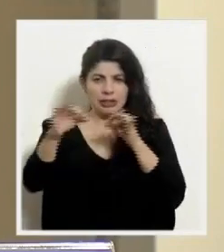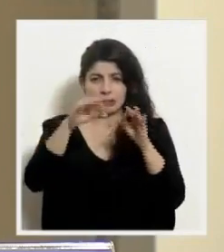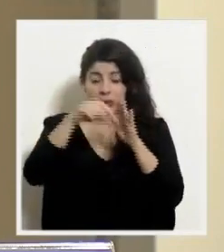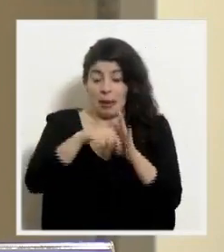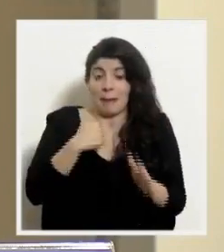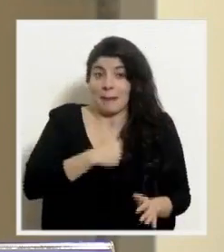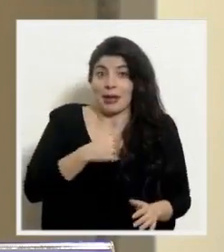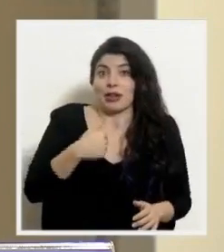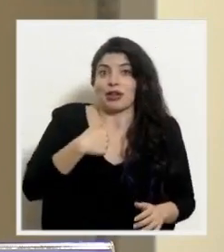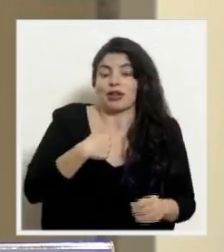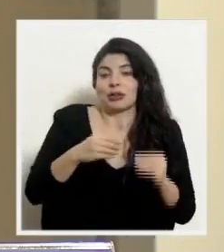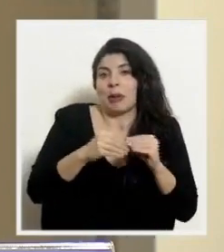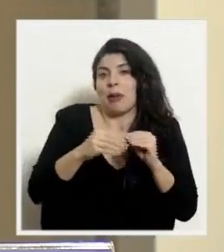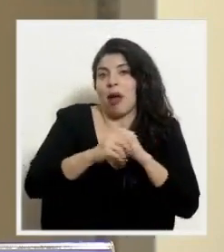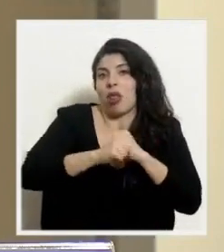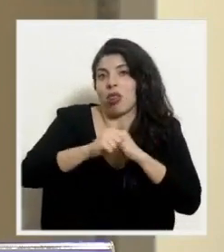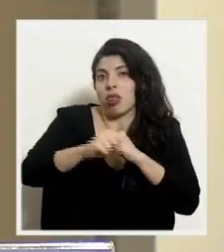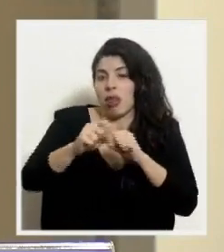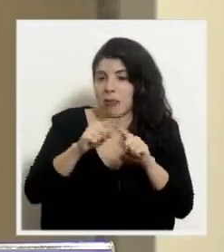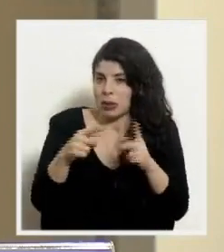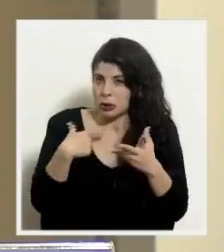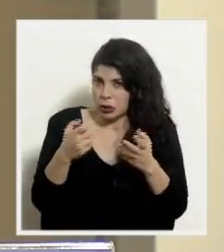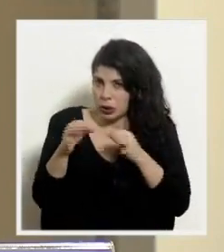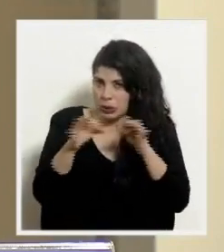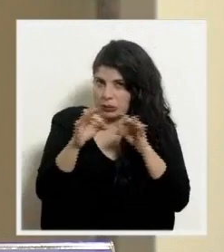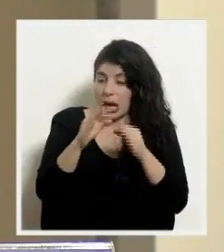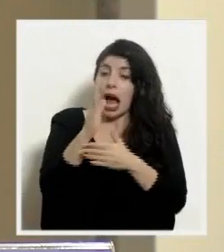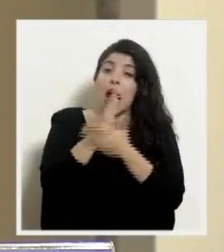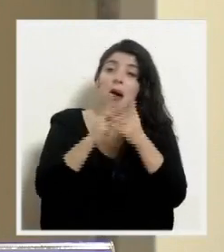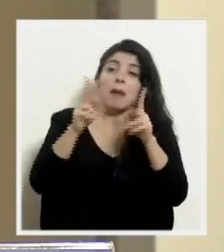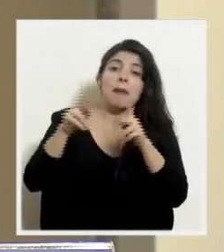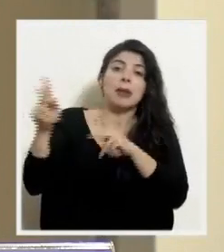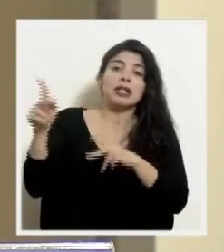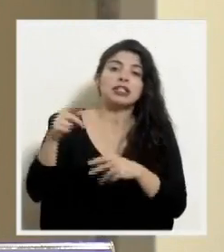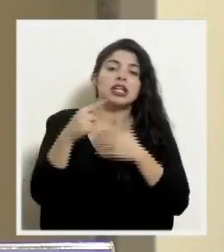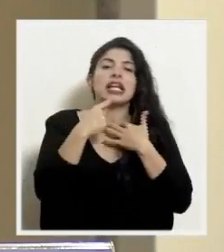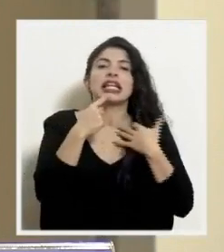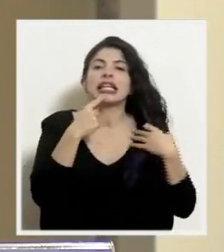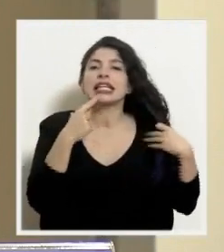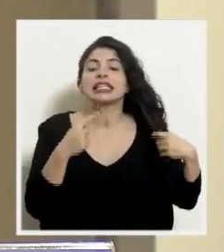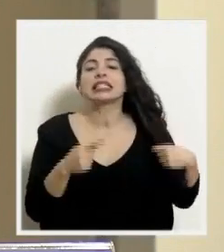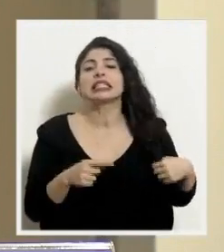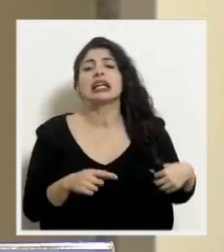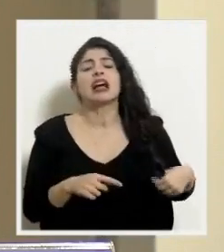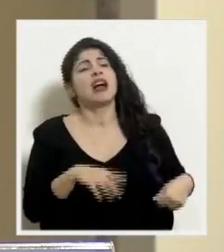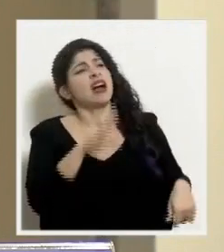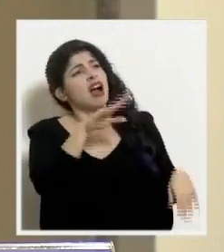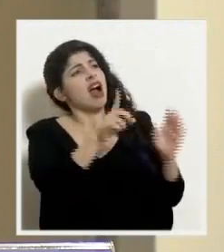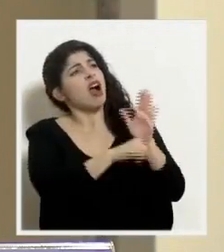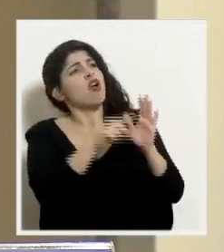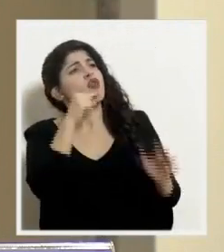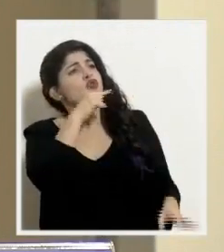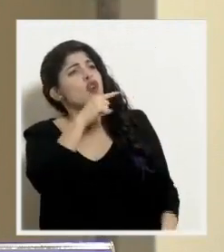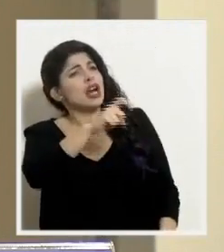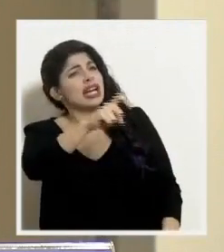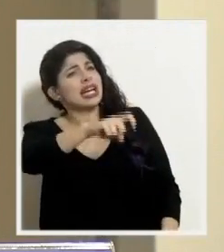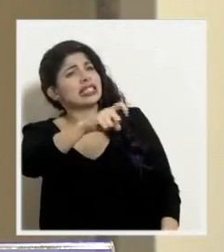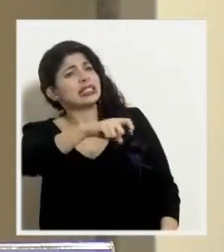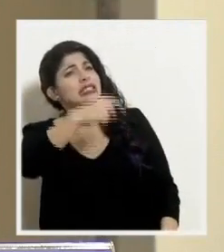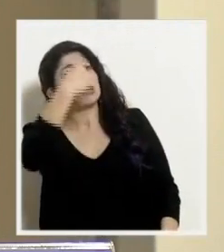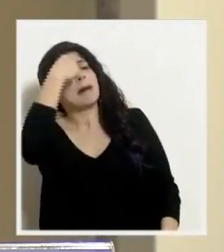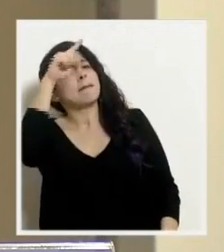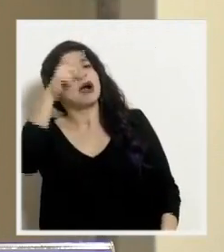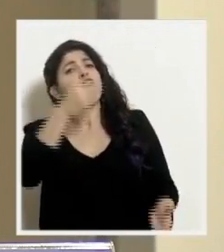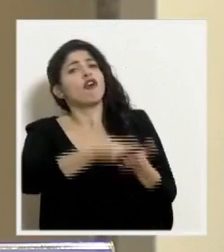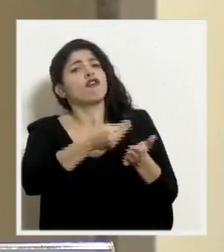perdonen que me tome el tiempo, porque algunas personas han manifestado que se requiere la alerta roja para poder